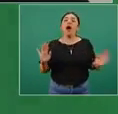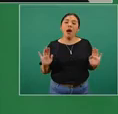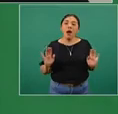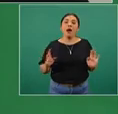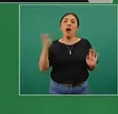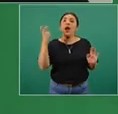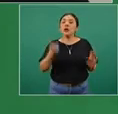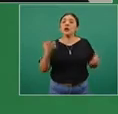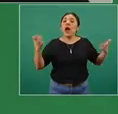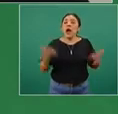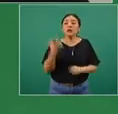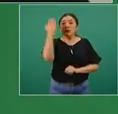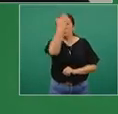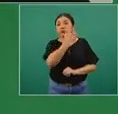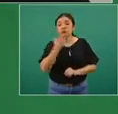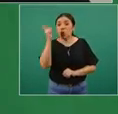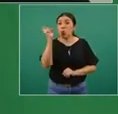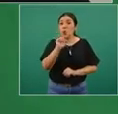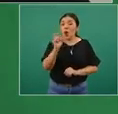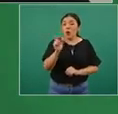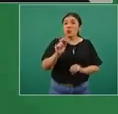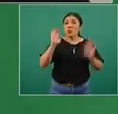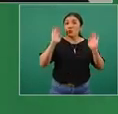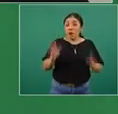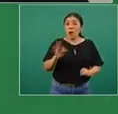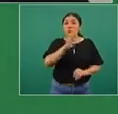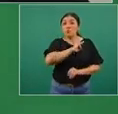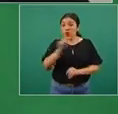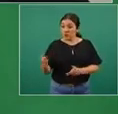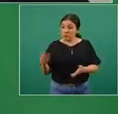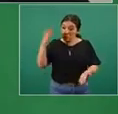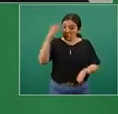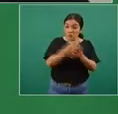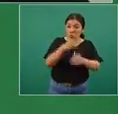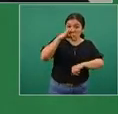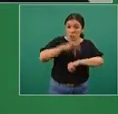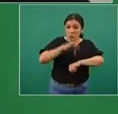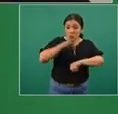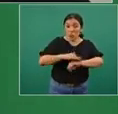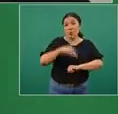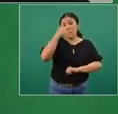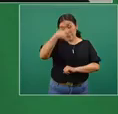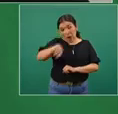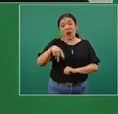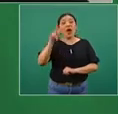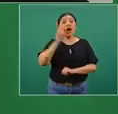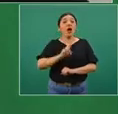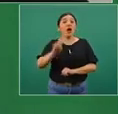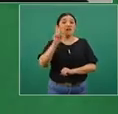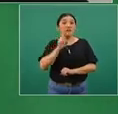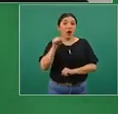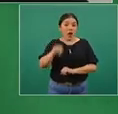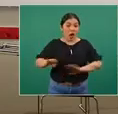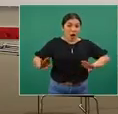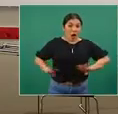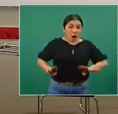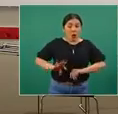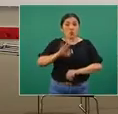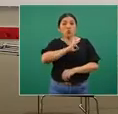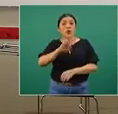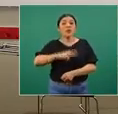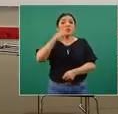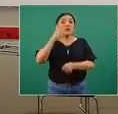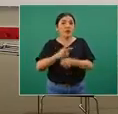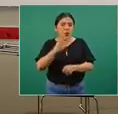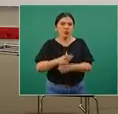una evaluación cuando lo pueda hacer para efectos de la aplicación de la segunda. Es